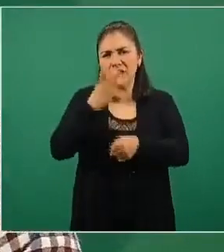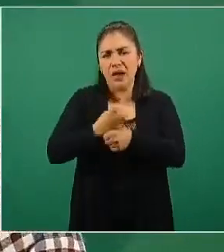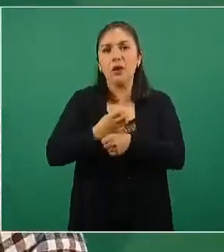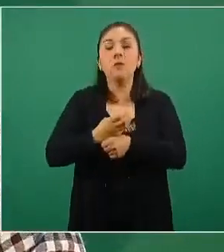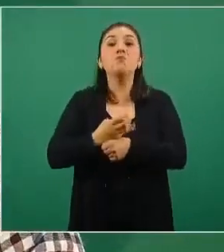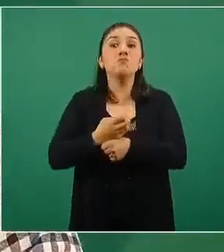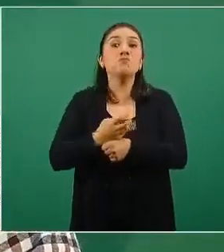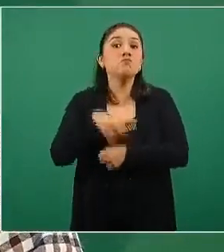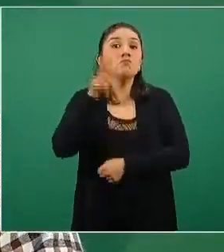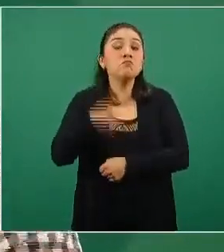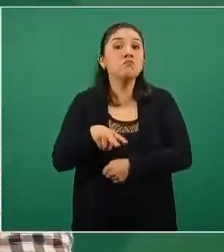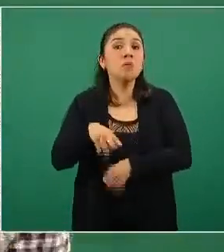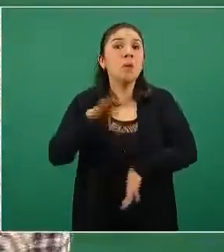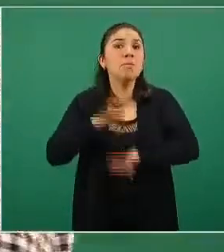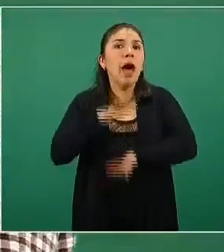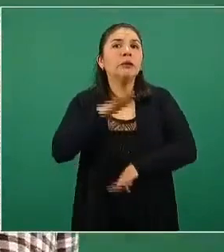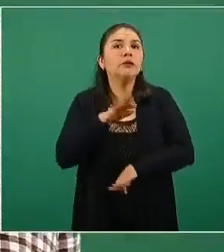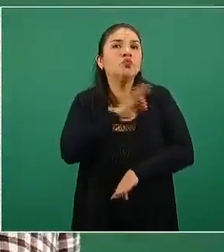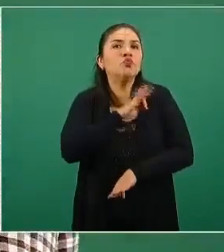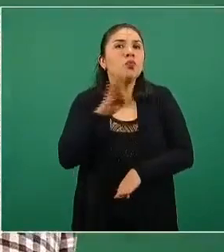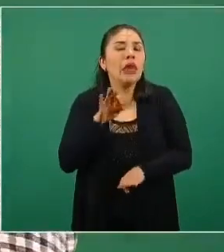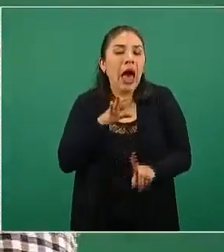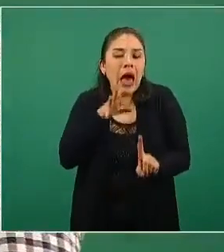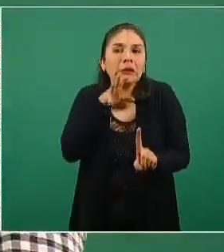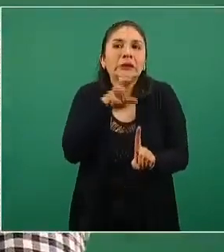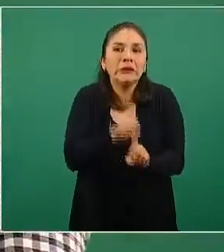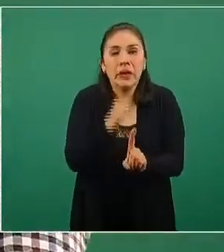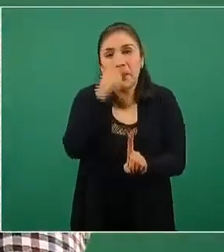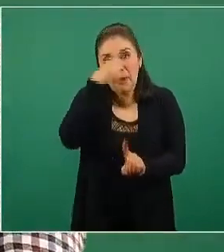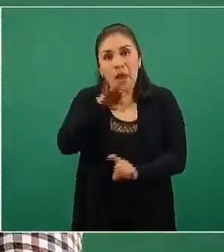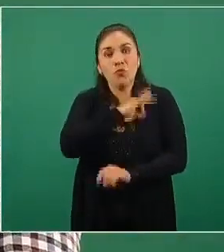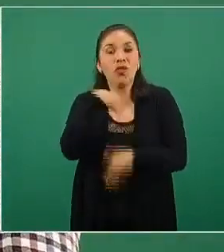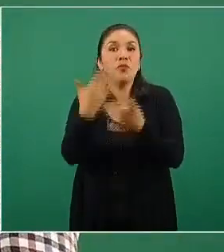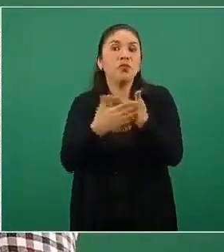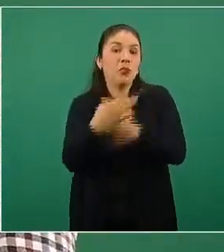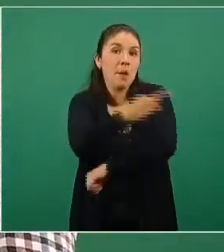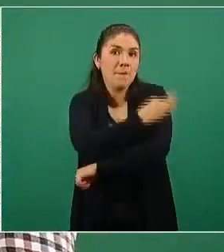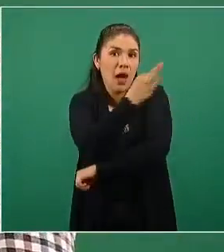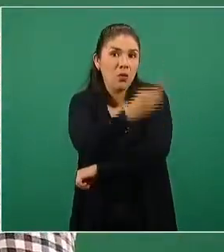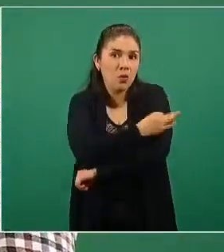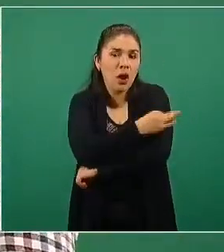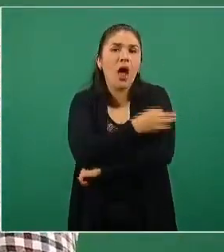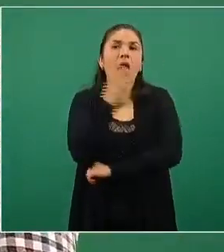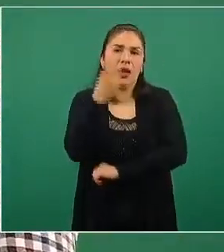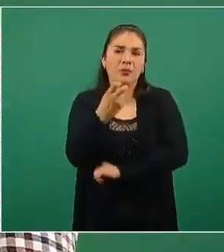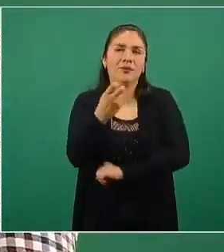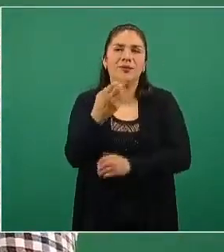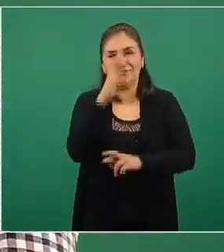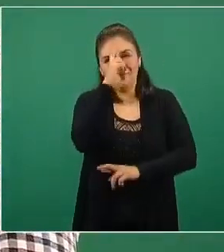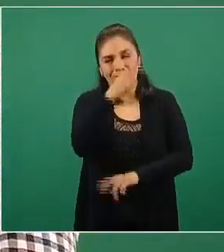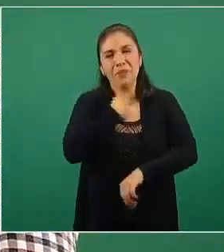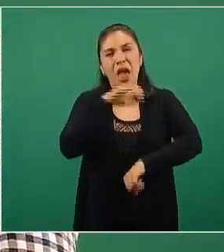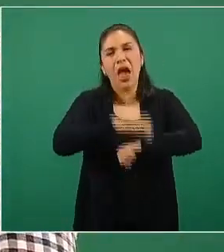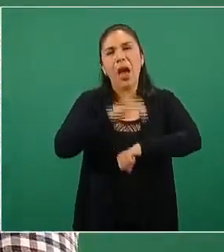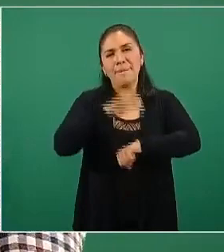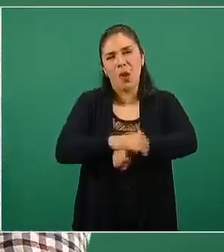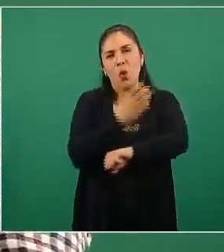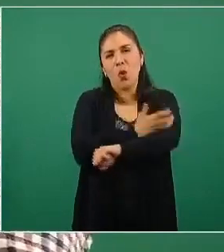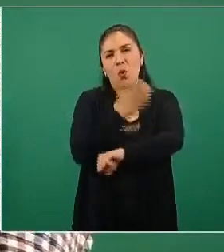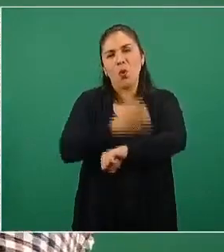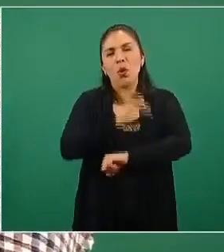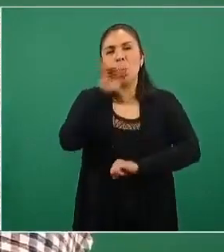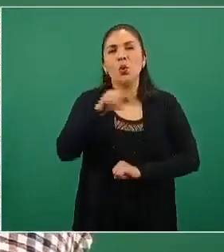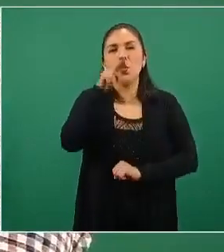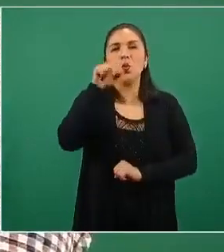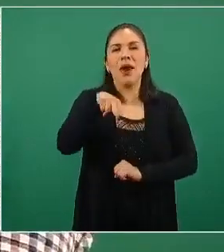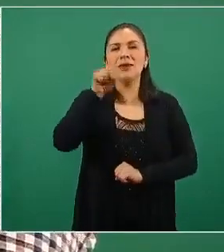más cercanos a la posibilidad de tener un candidato vacunal. Nuestro respetado amigo y colega, el doctor